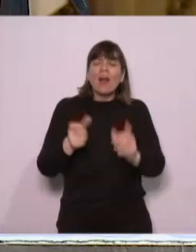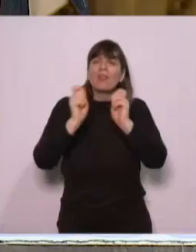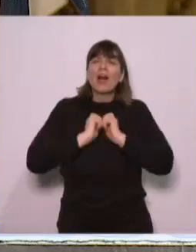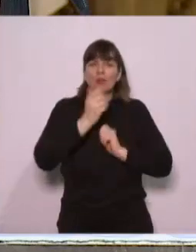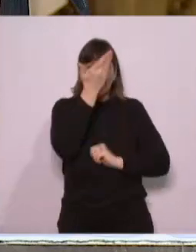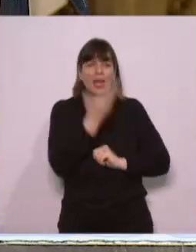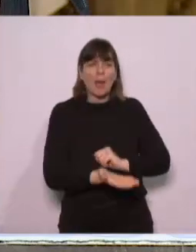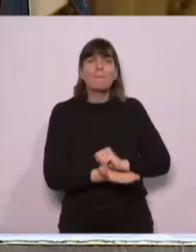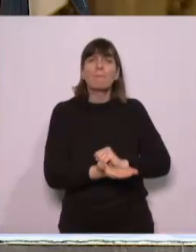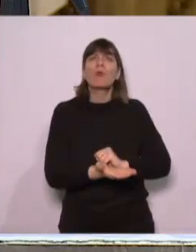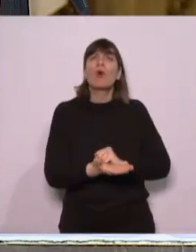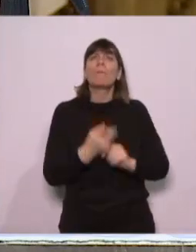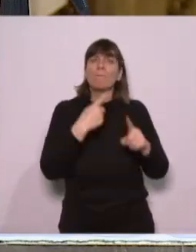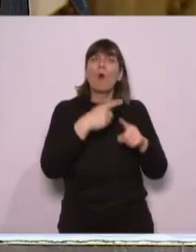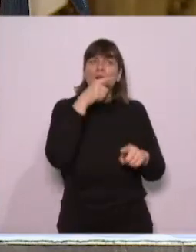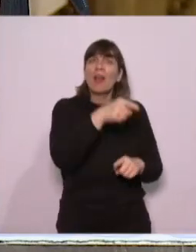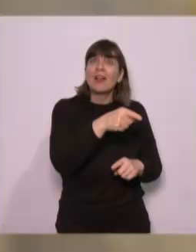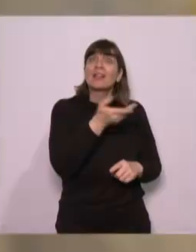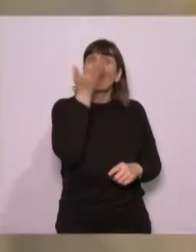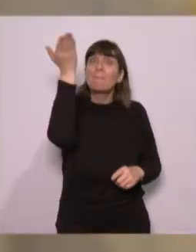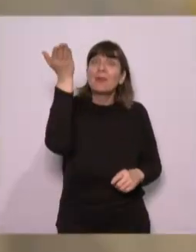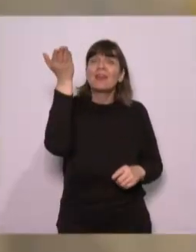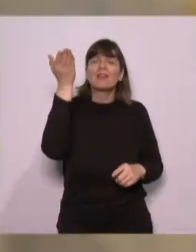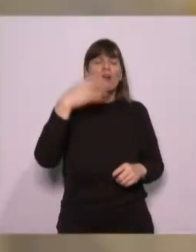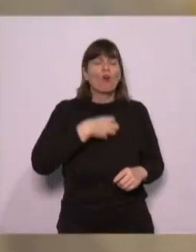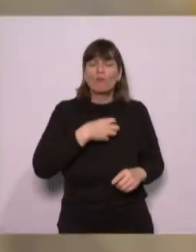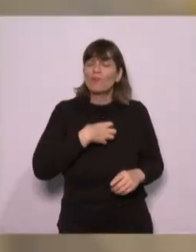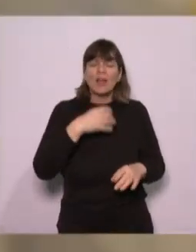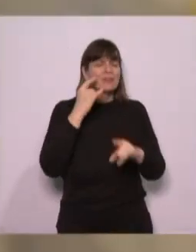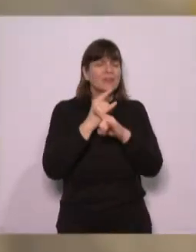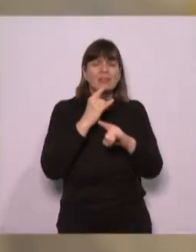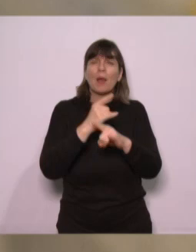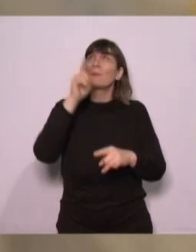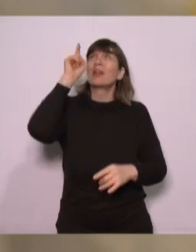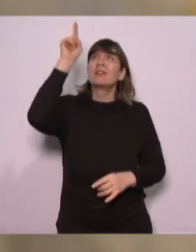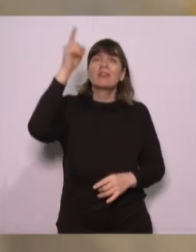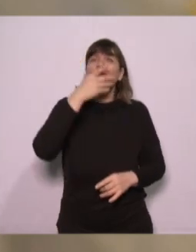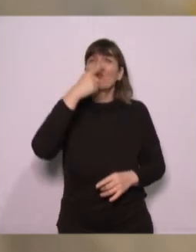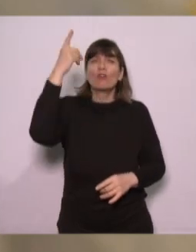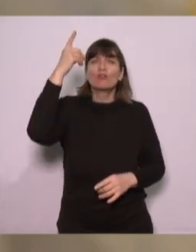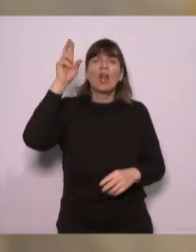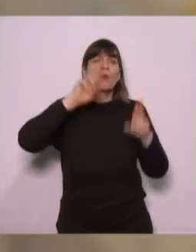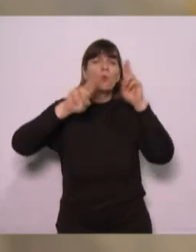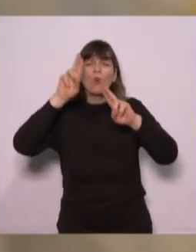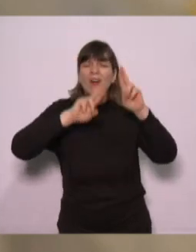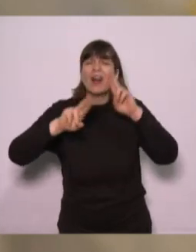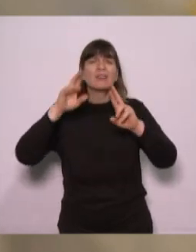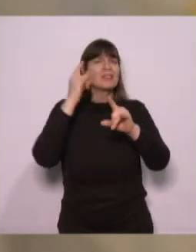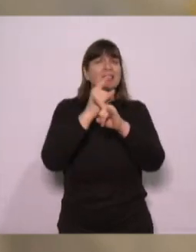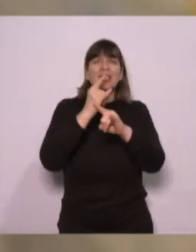concédenos por su ejemplo e intercesión confiar siempre en ti y